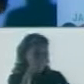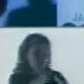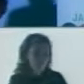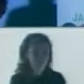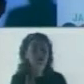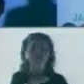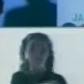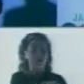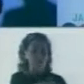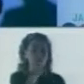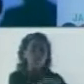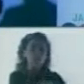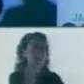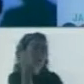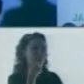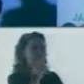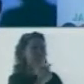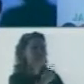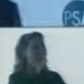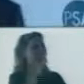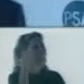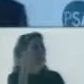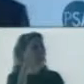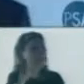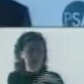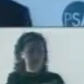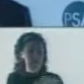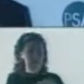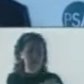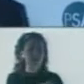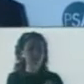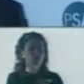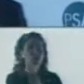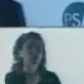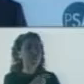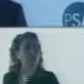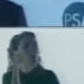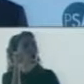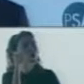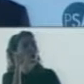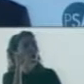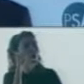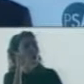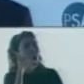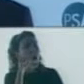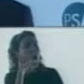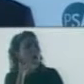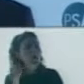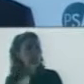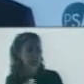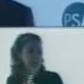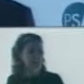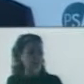quién dijo, una delegada, la delegada esta de Marto. Yo nunca he llamado comunistilla. Yo lo he dicho con nombre, en mayúscula.